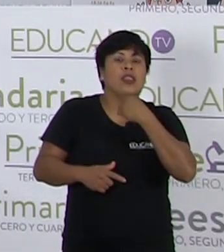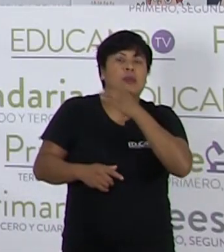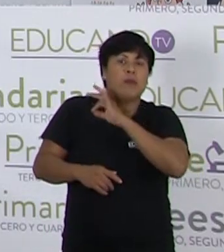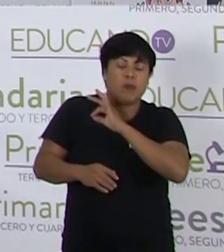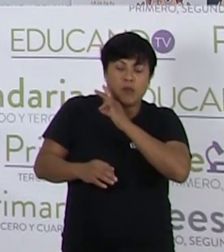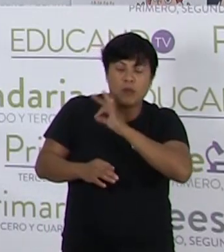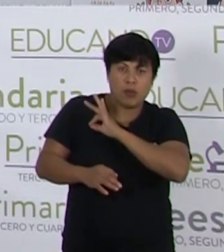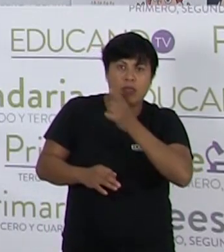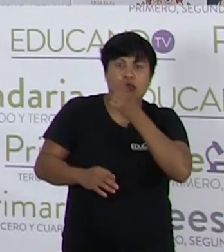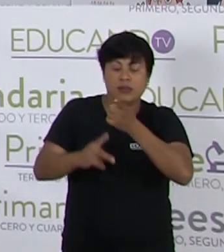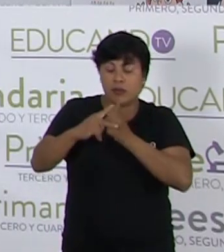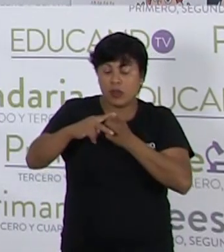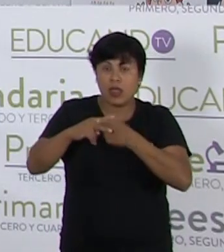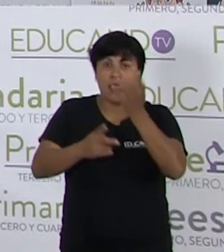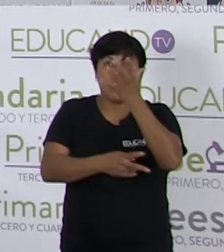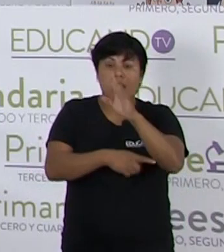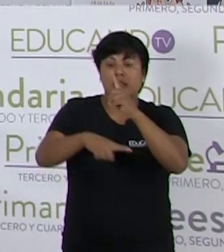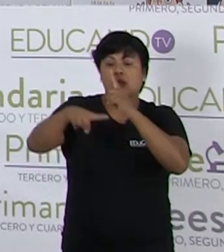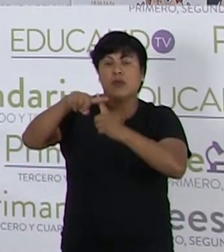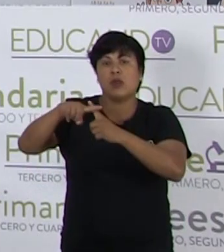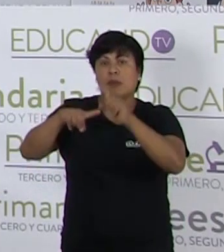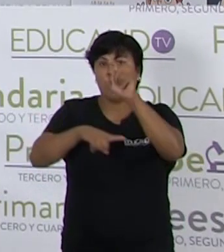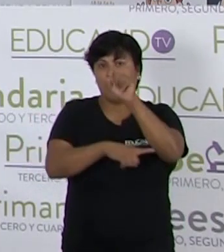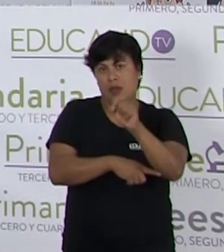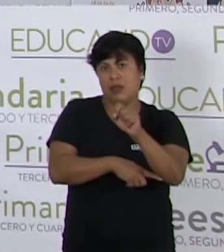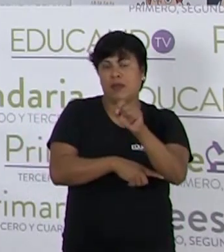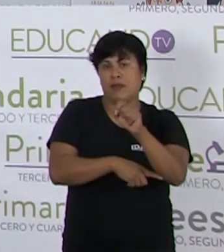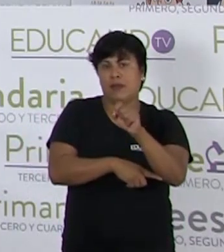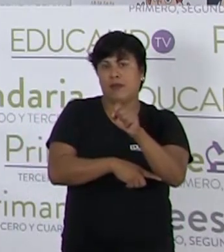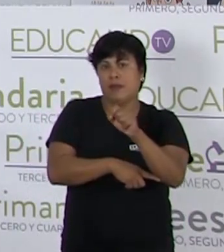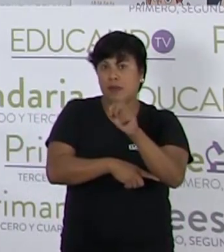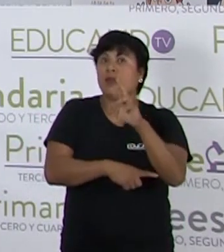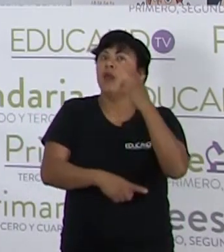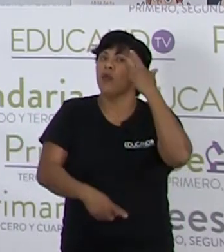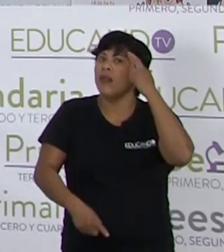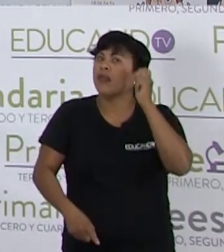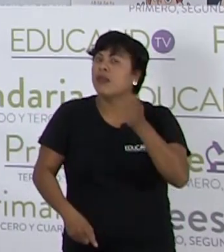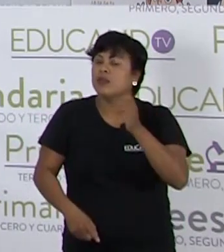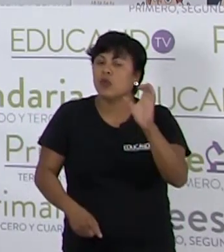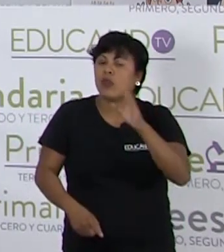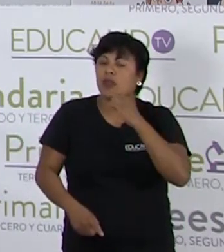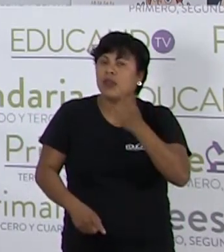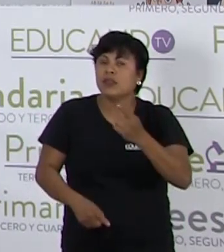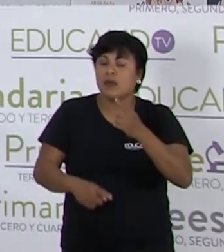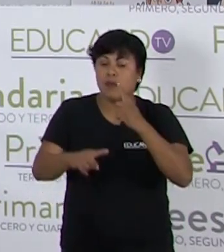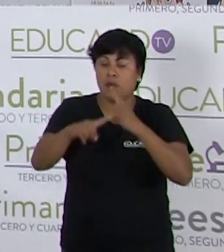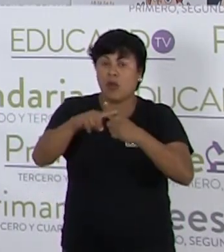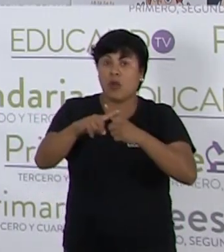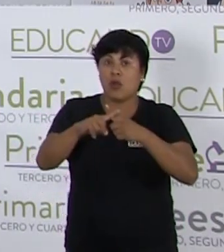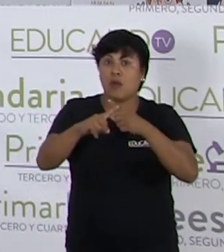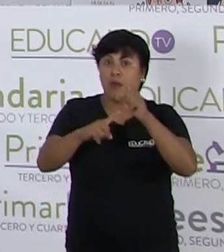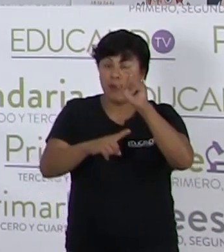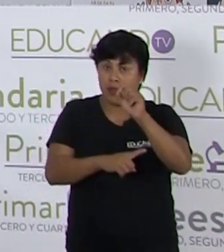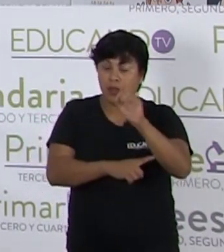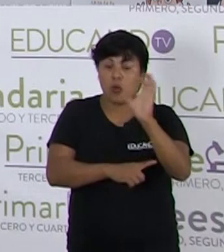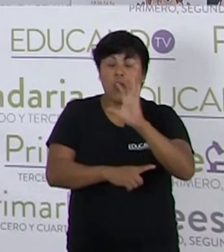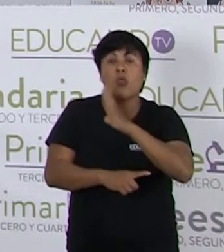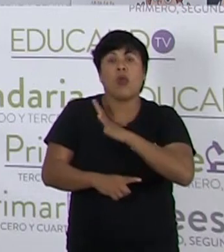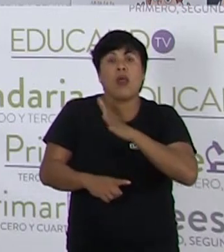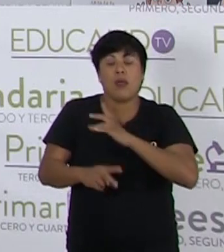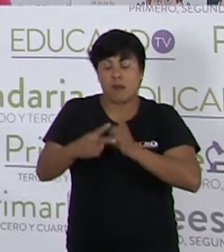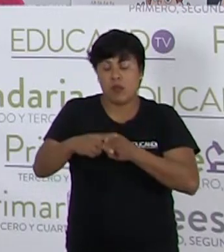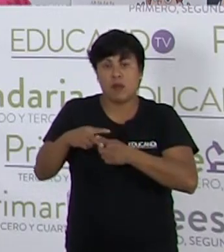son 10 por 20. ¿Recuerdas qué hacíamos cuando multiplicábamos? Cuando